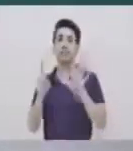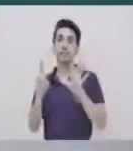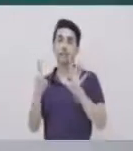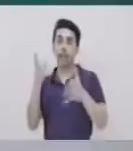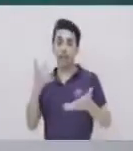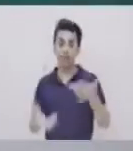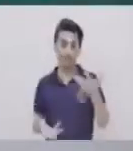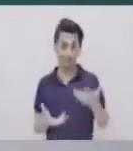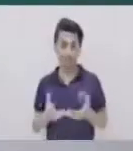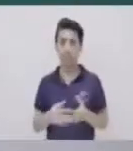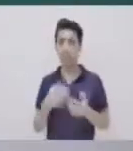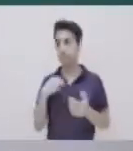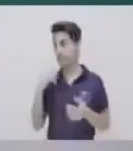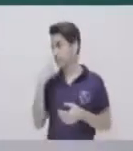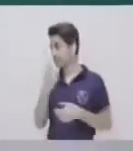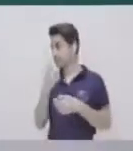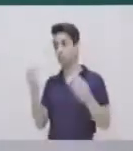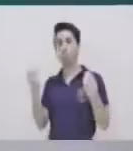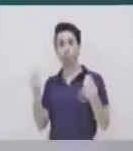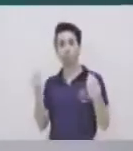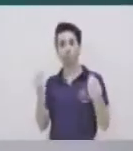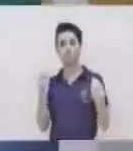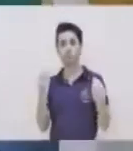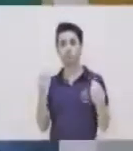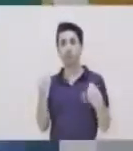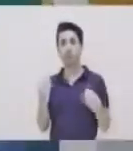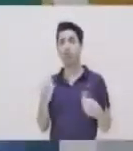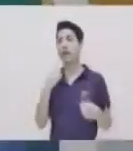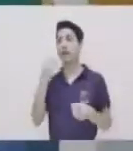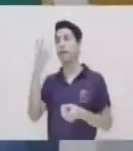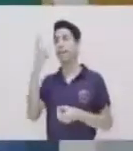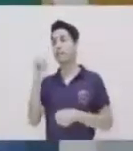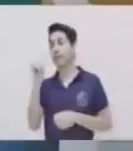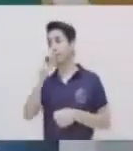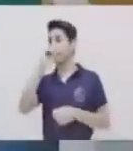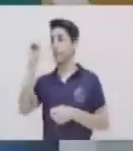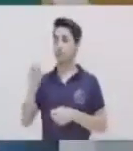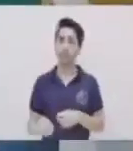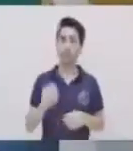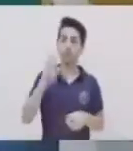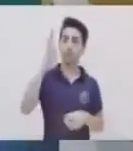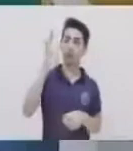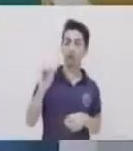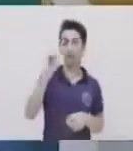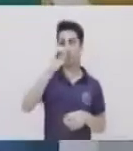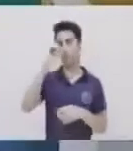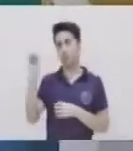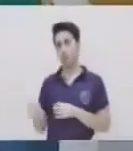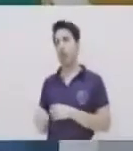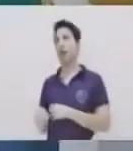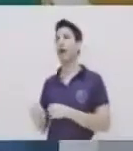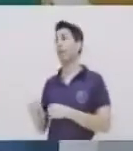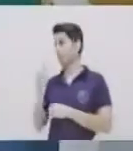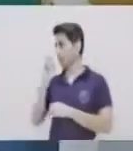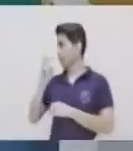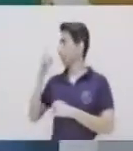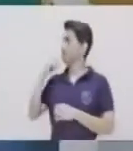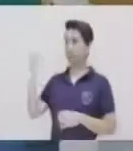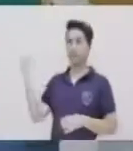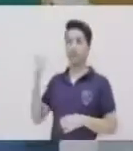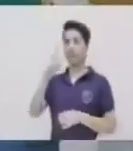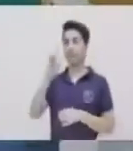libras. Entonces nosotros hemos visto muchas interpretaciones donde dicen el 30%, el 40%, y para eso son los que